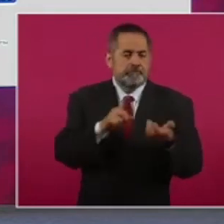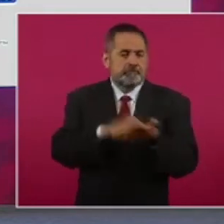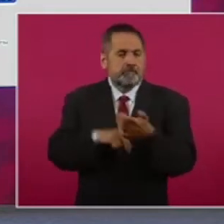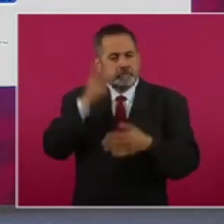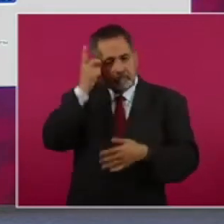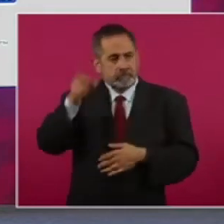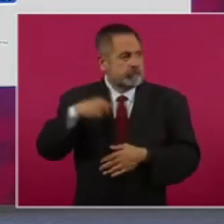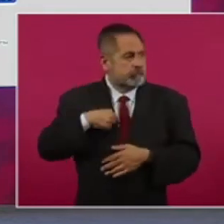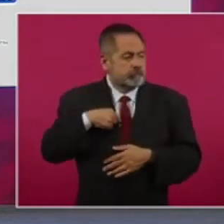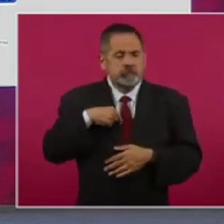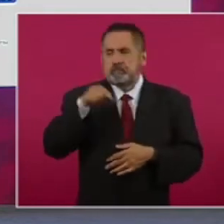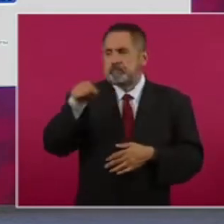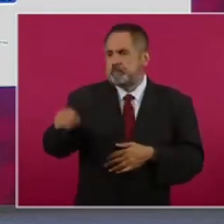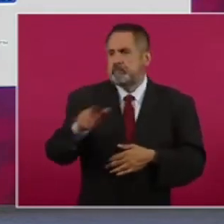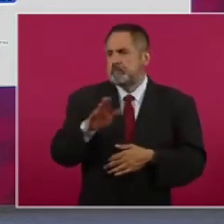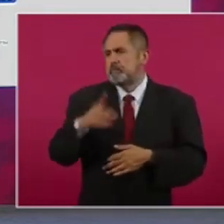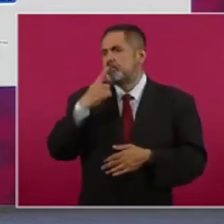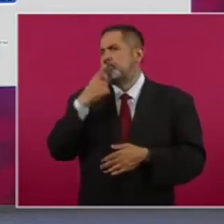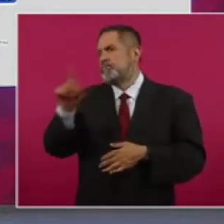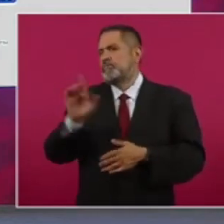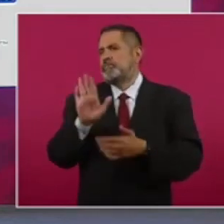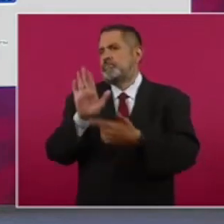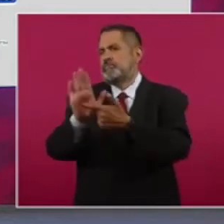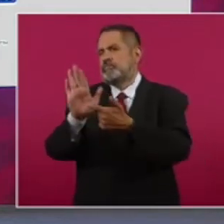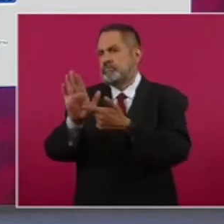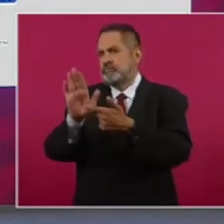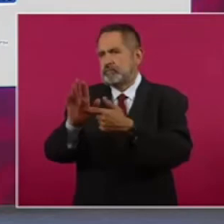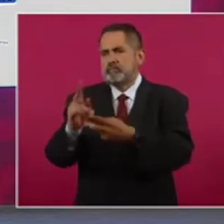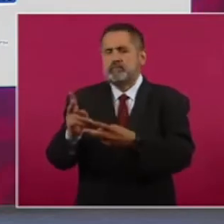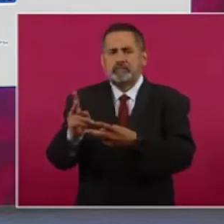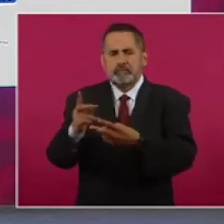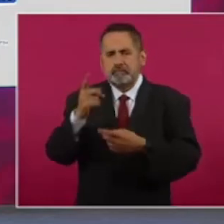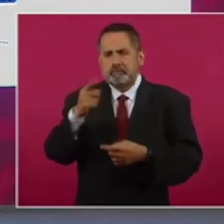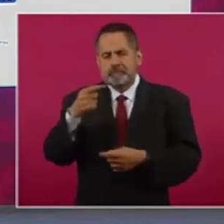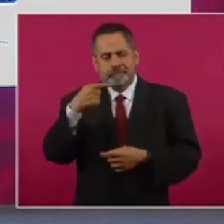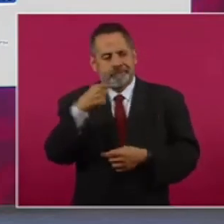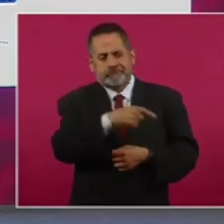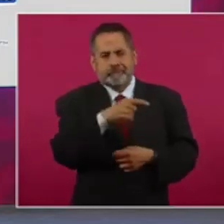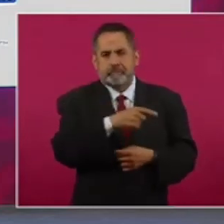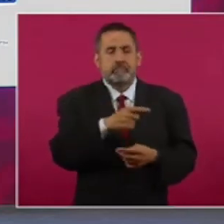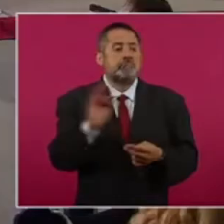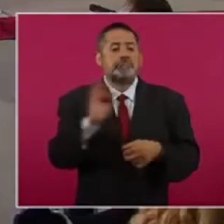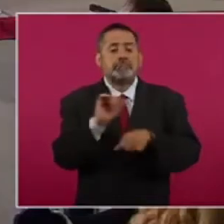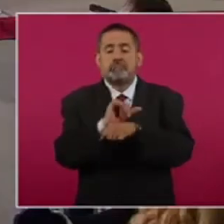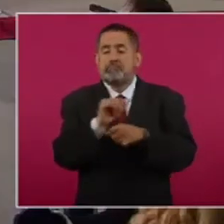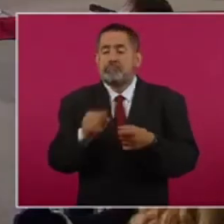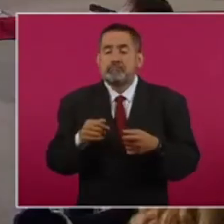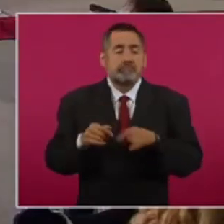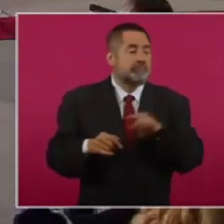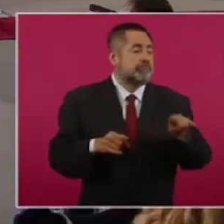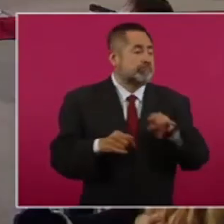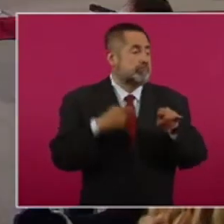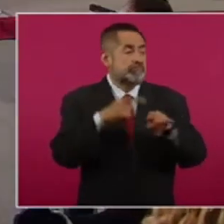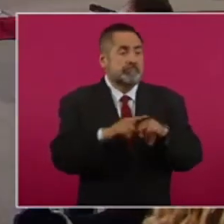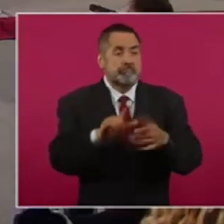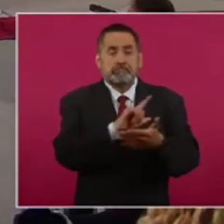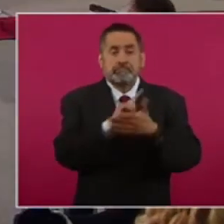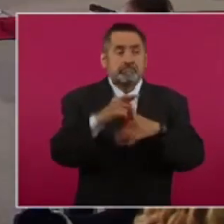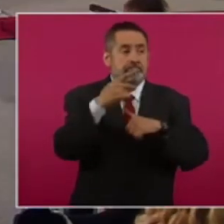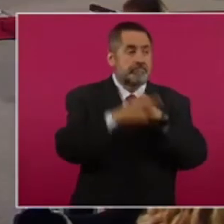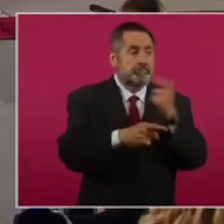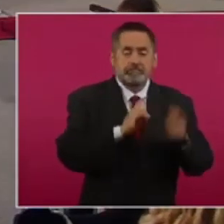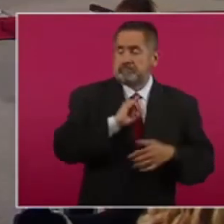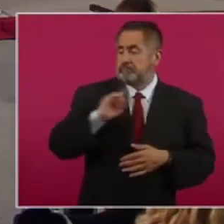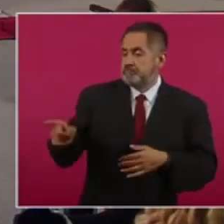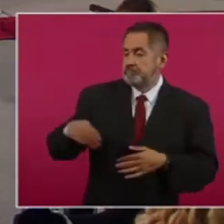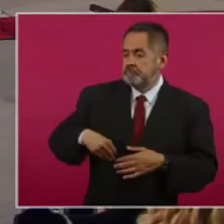va a presentar la denuncia para que no usen el carro y se cometan delitos y los culpen a